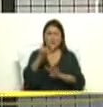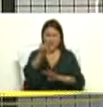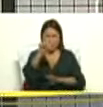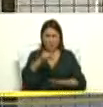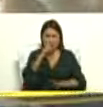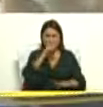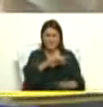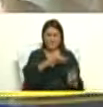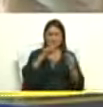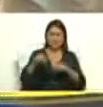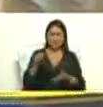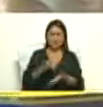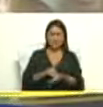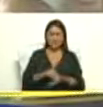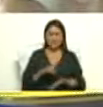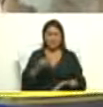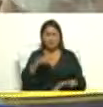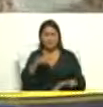sot roja